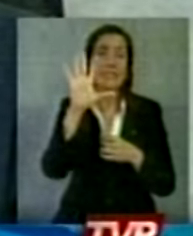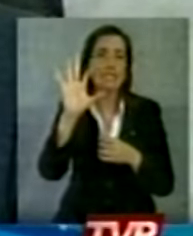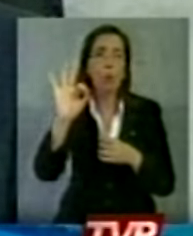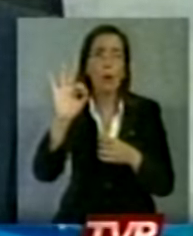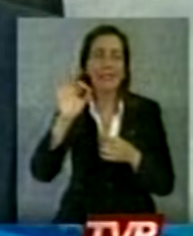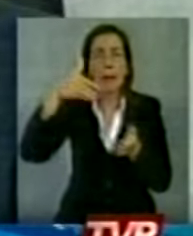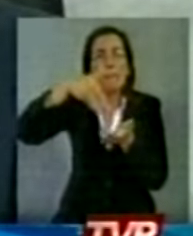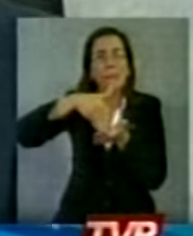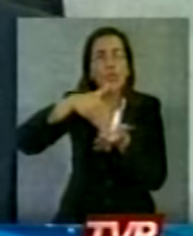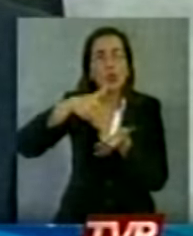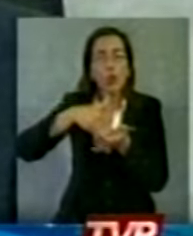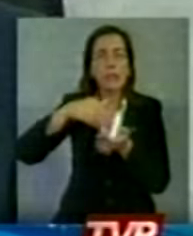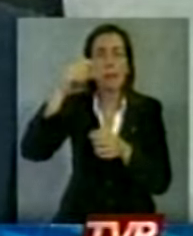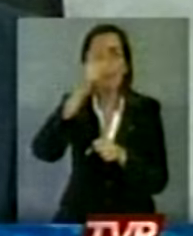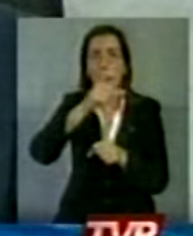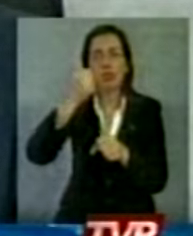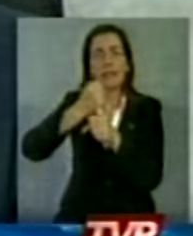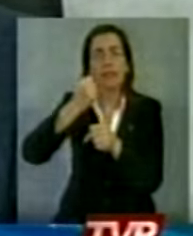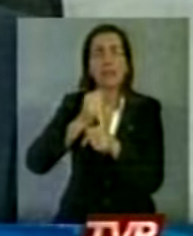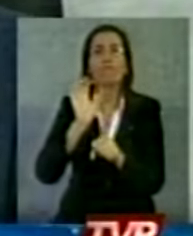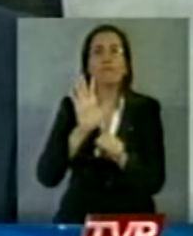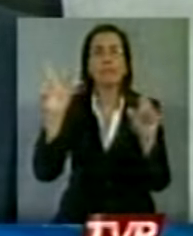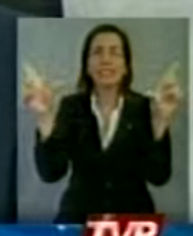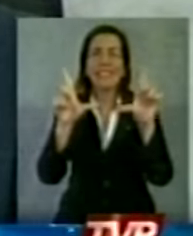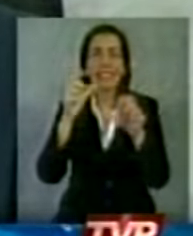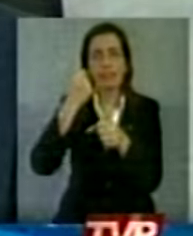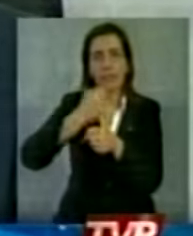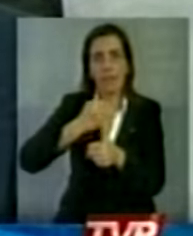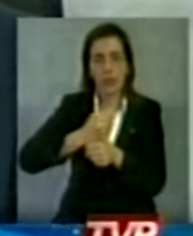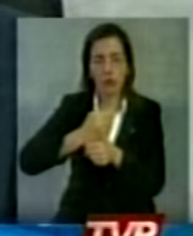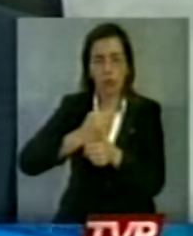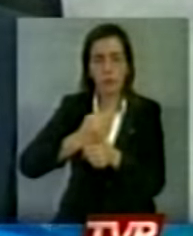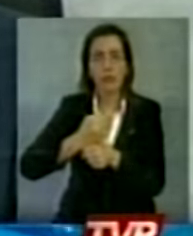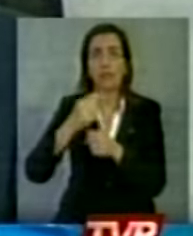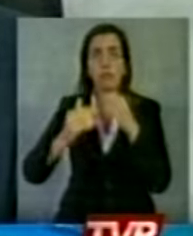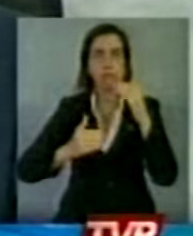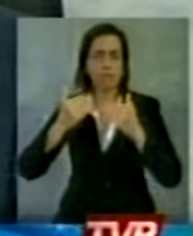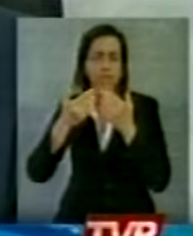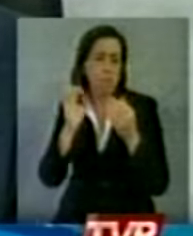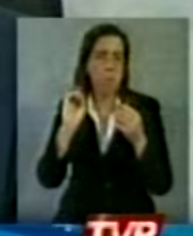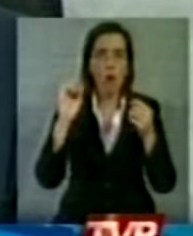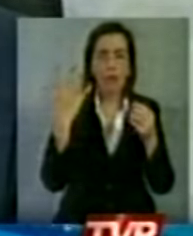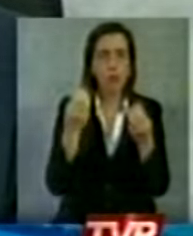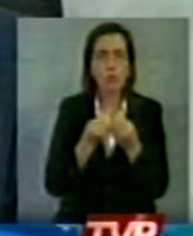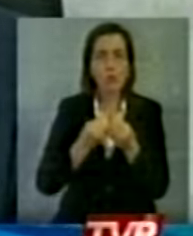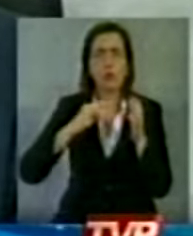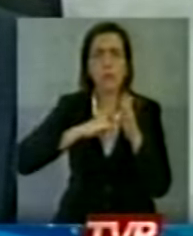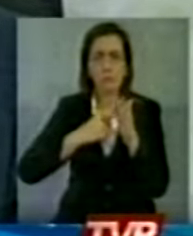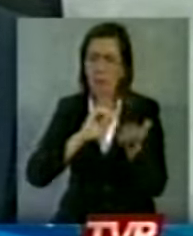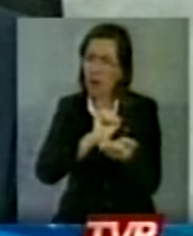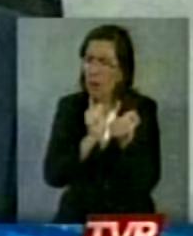millones de teletrabajadores. La evolución tecnológica ha transformado el concepto del